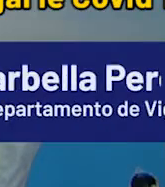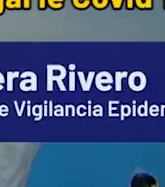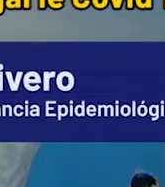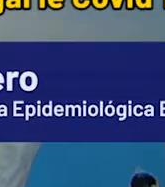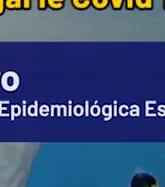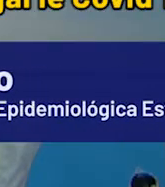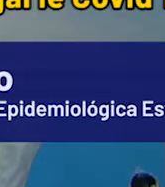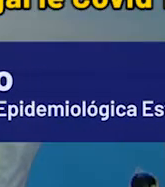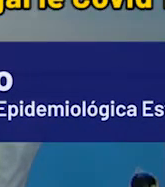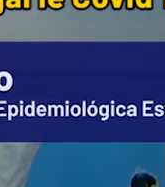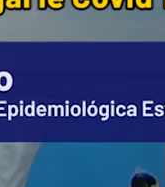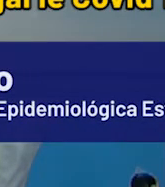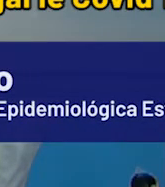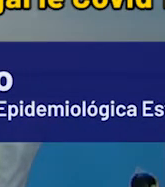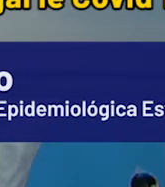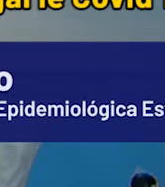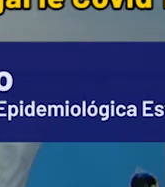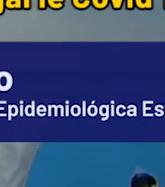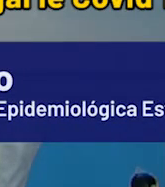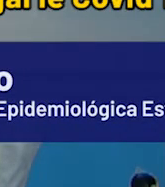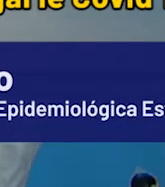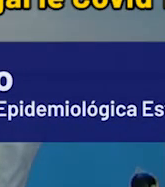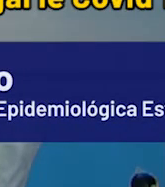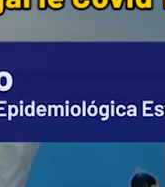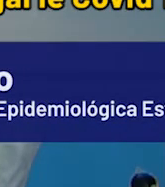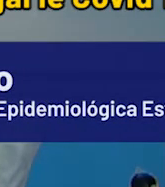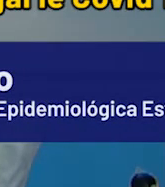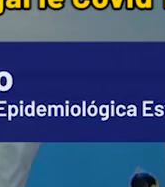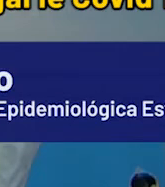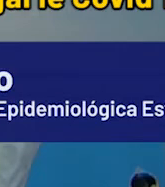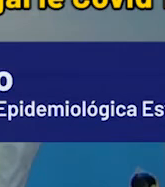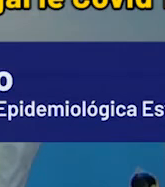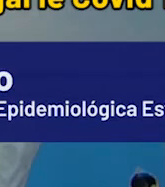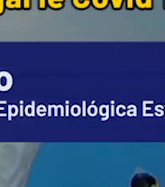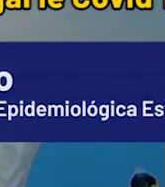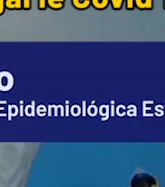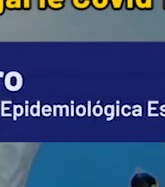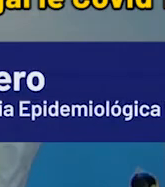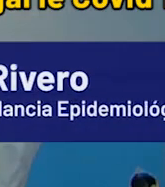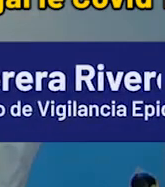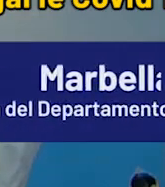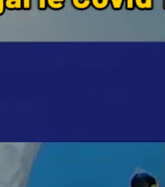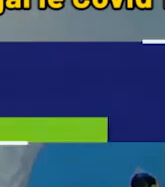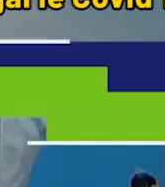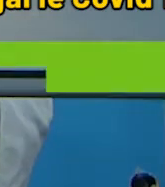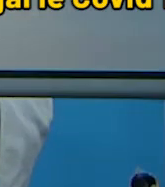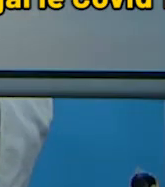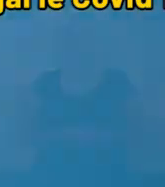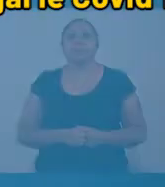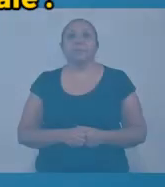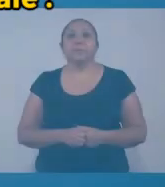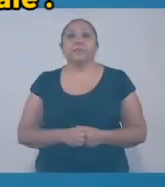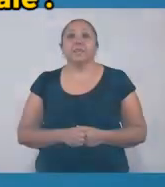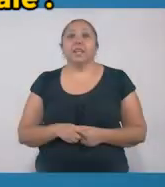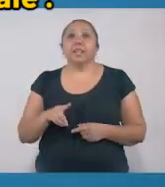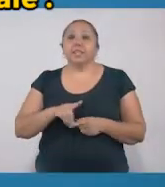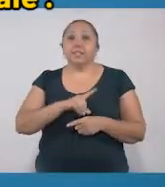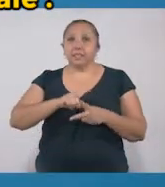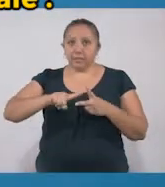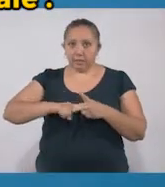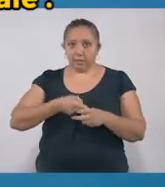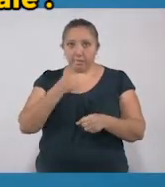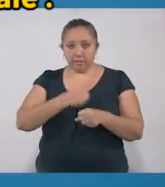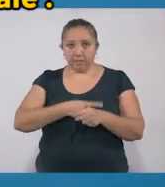Buenas tardes, nos disponemos a dar el parte diario relacionado con el COVID-19. Adelante, doctora Marbella, por favor. Desde que inició